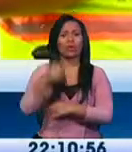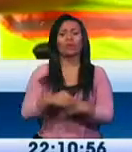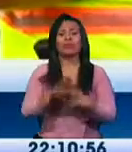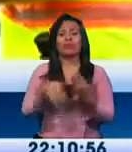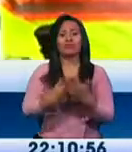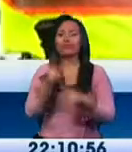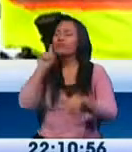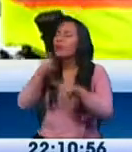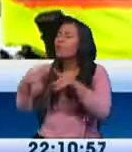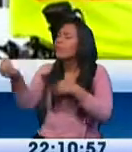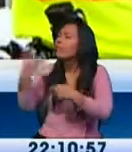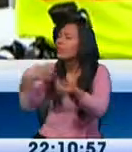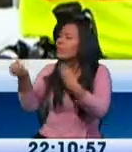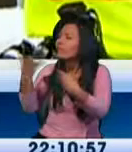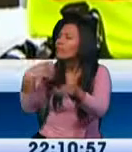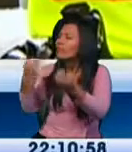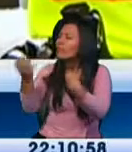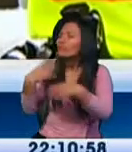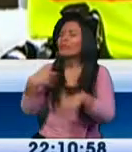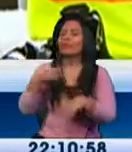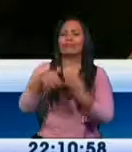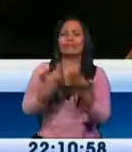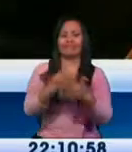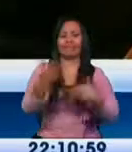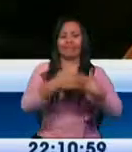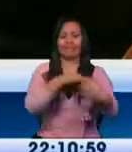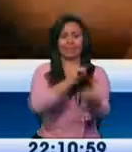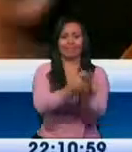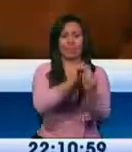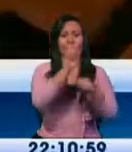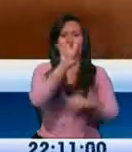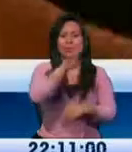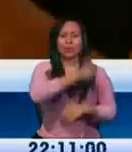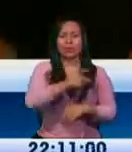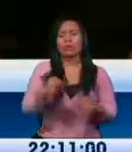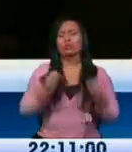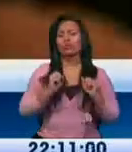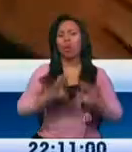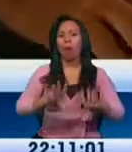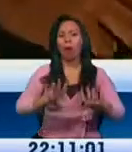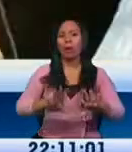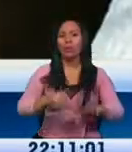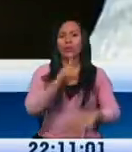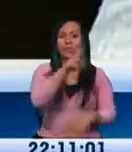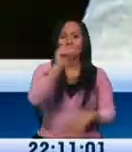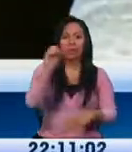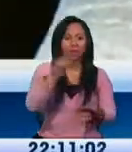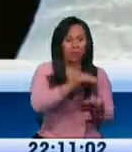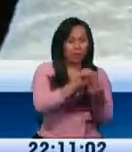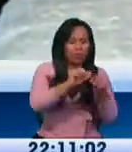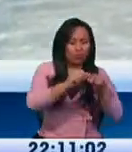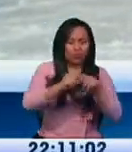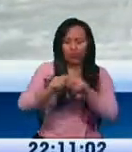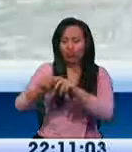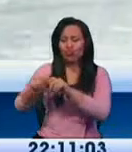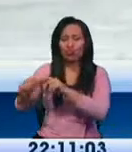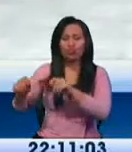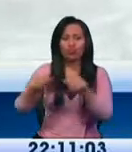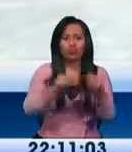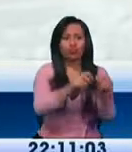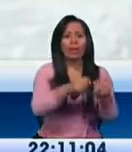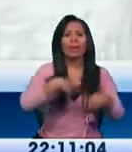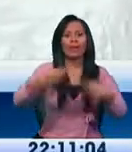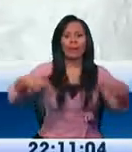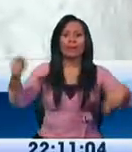mayor Jefferson Santamaría, con esta aprehensión se evitó que más de 100.000 dosis de marihuana llegaran a las calles del